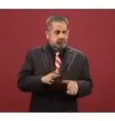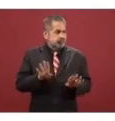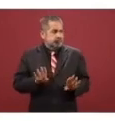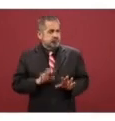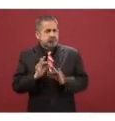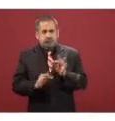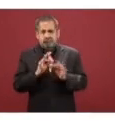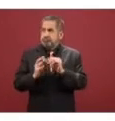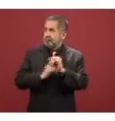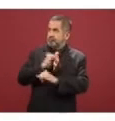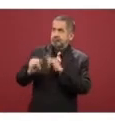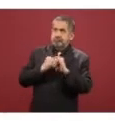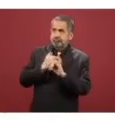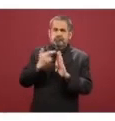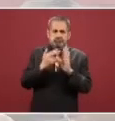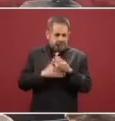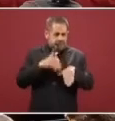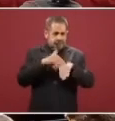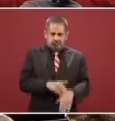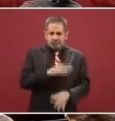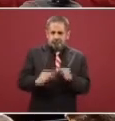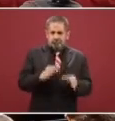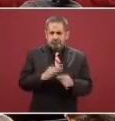prácticas internacionales y de clase mundial.